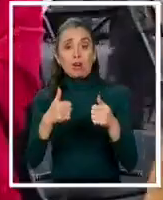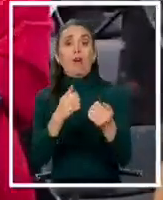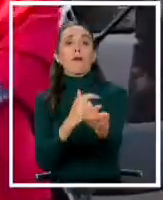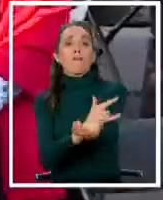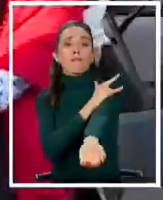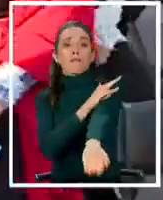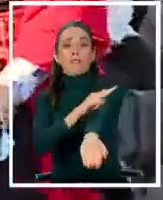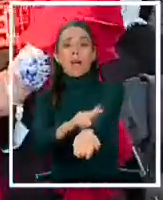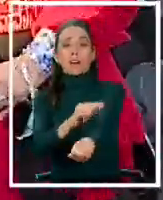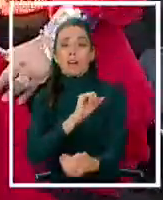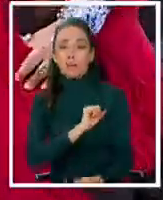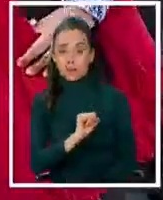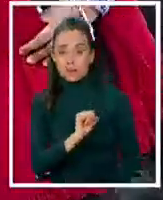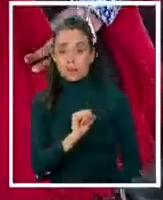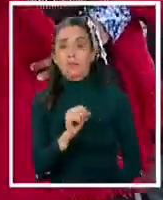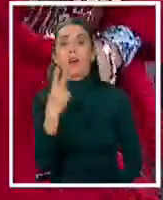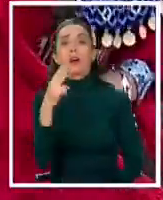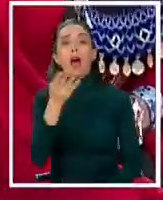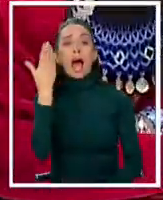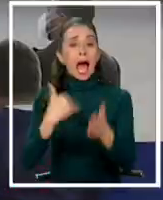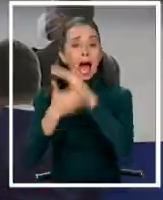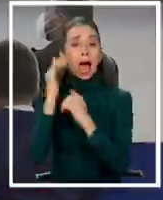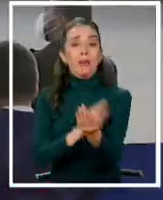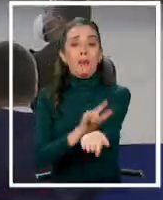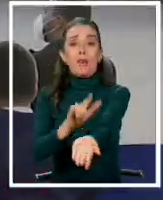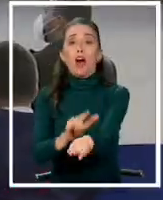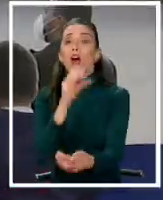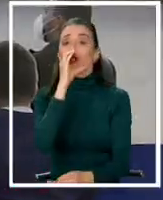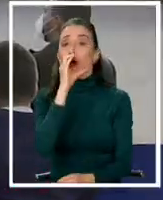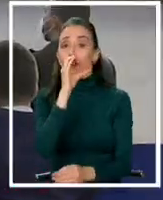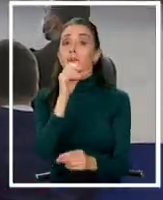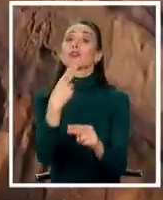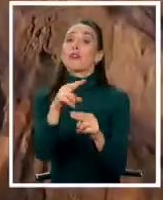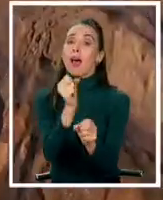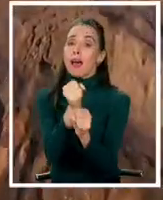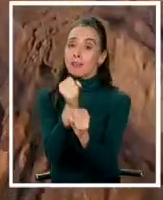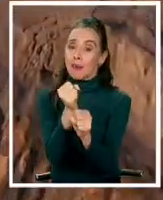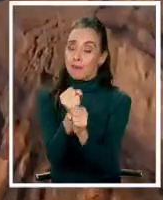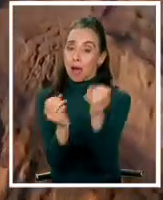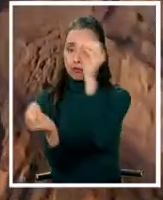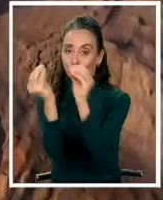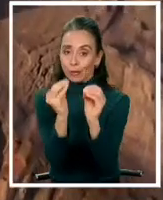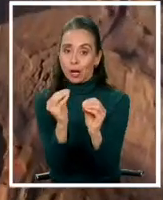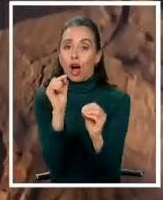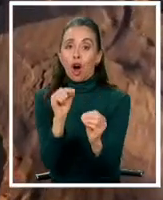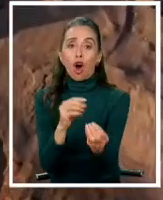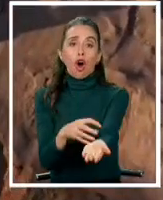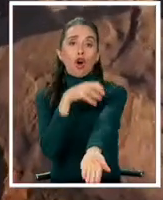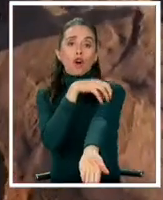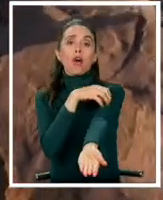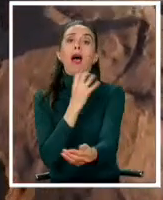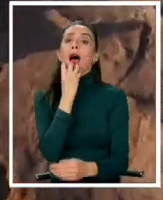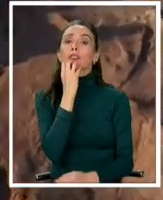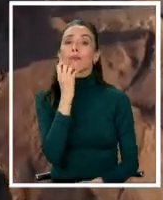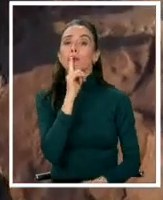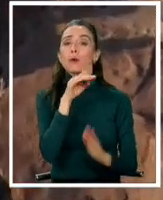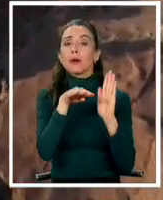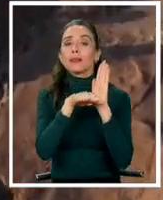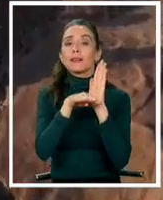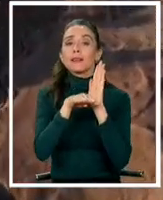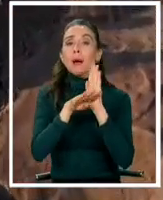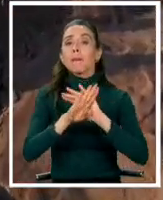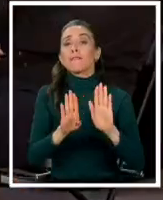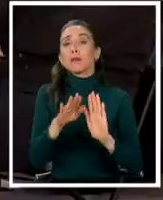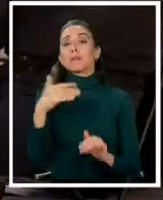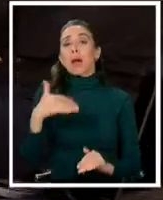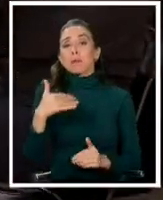tierras penquistas ya había desarrollado sus actividades. Y en Antofagasta, hoy, termina una de las etapas más